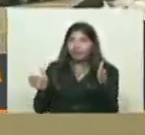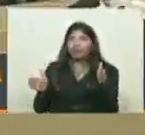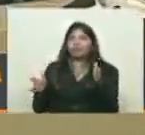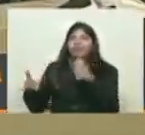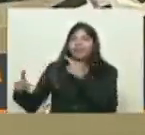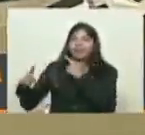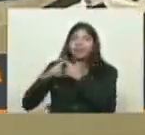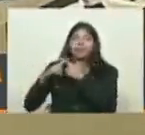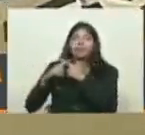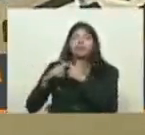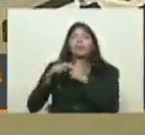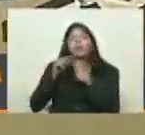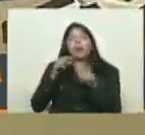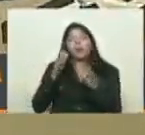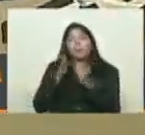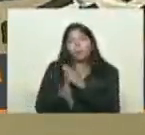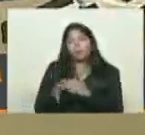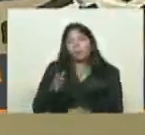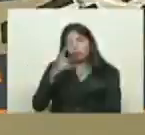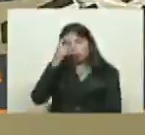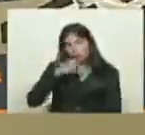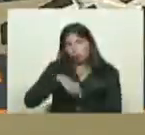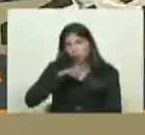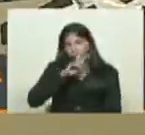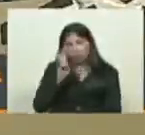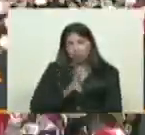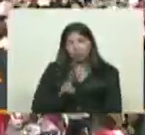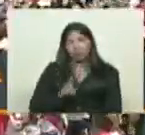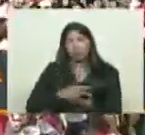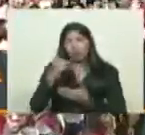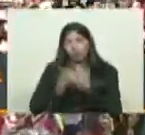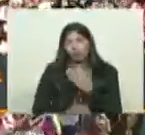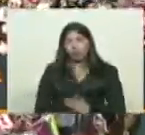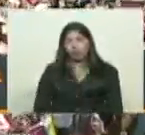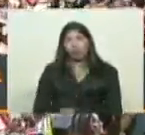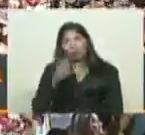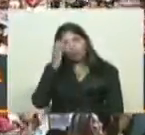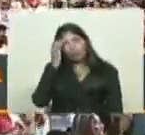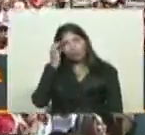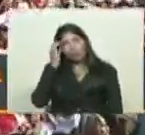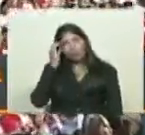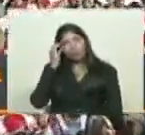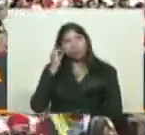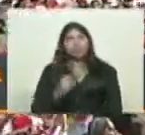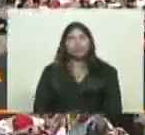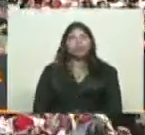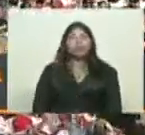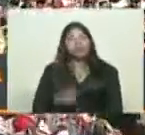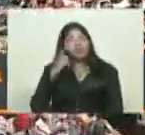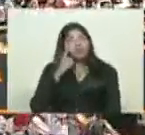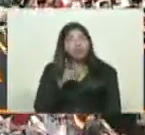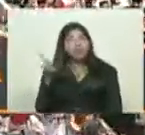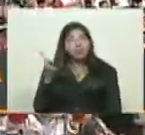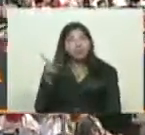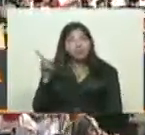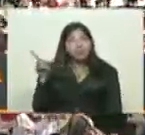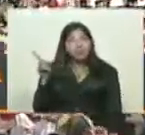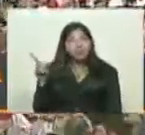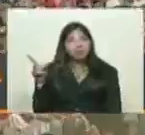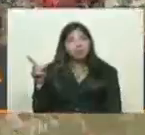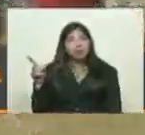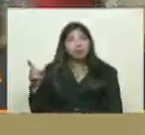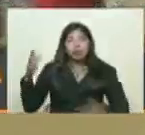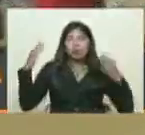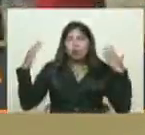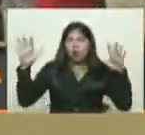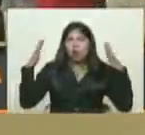captadas a través de este movimiento Somos Venezuela. Es parte de las imágenes que a